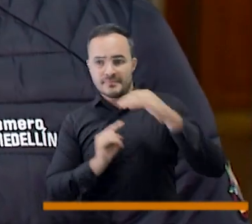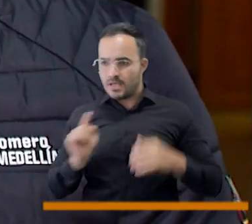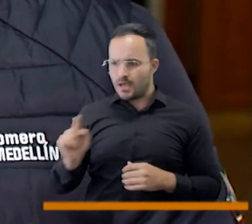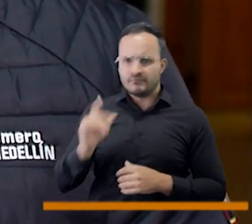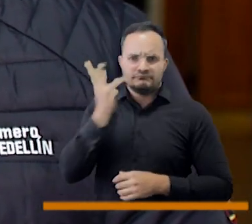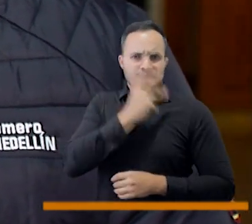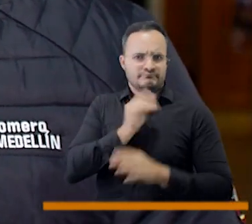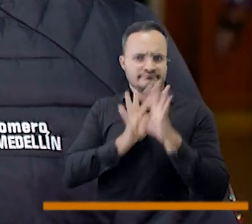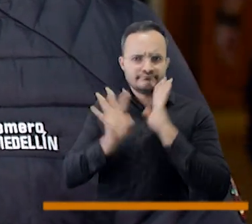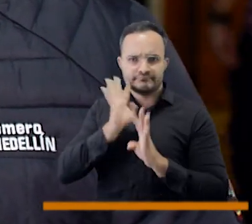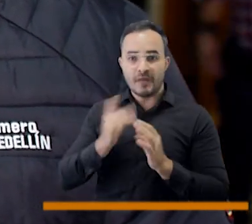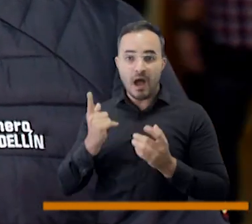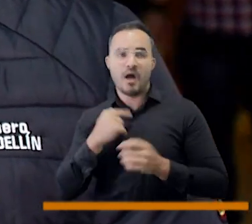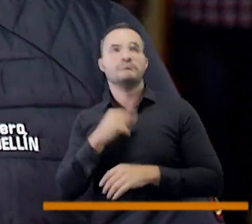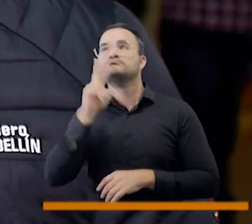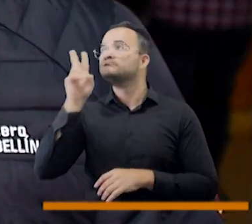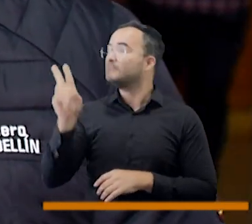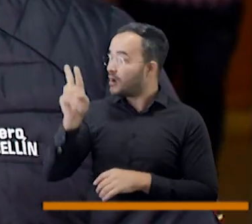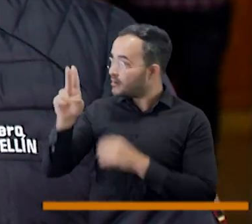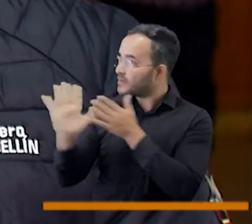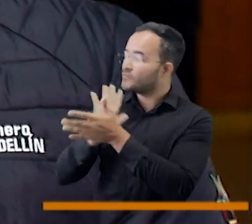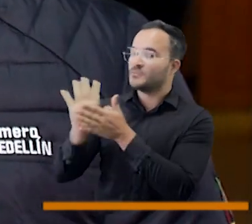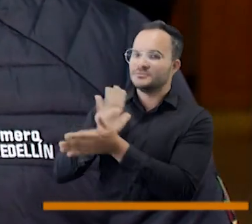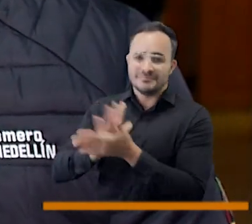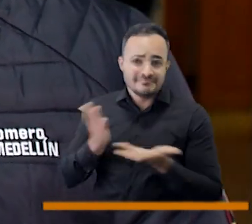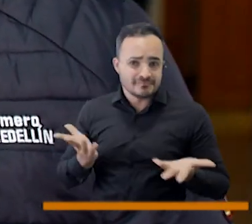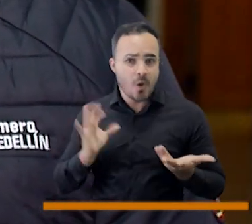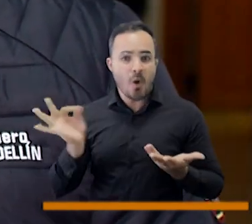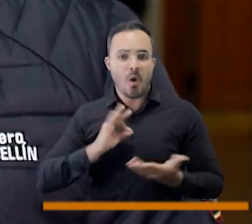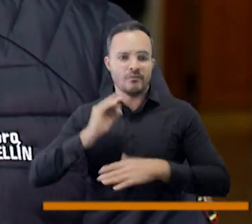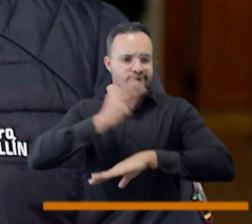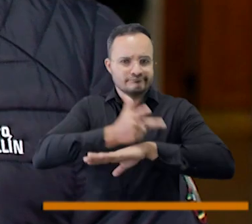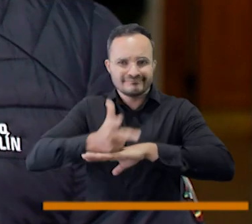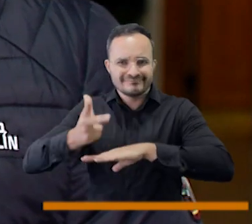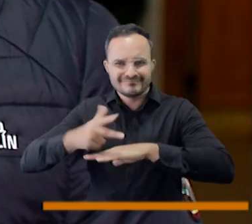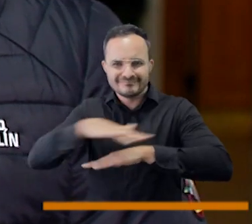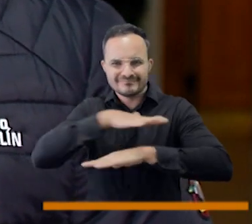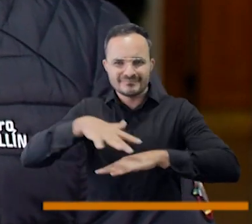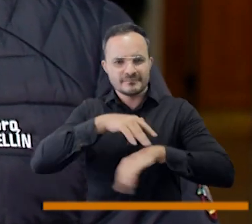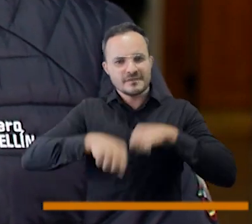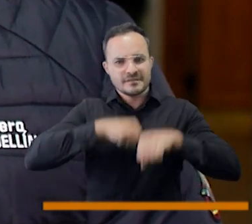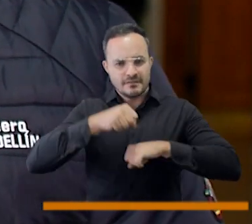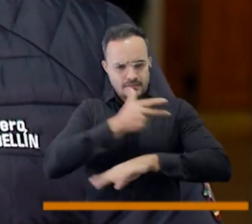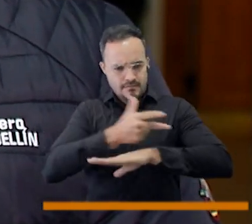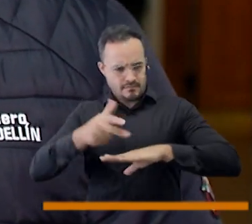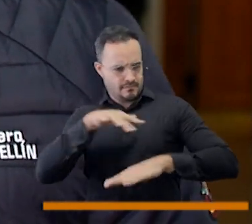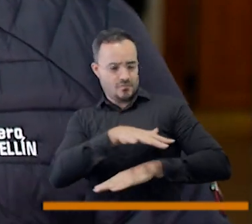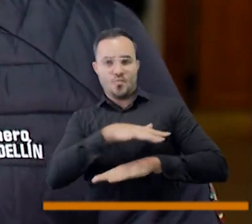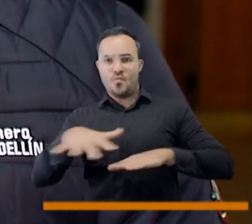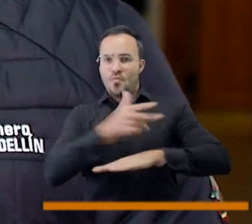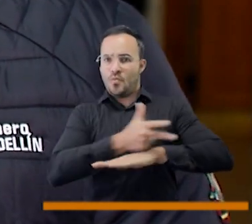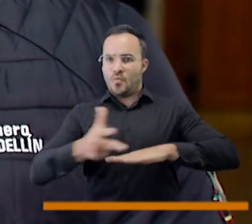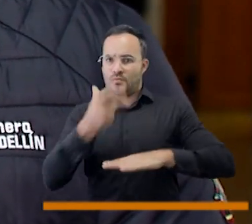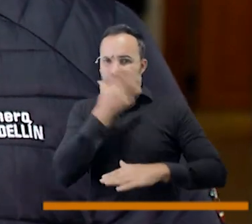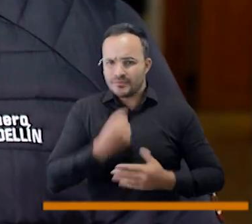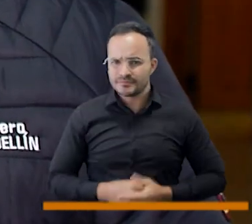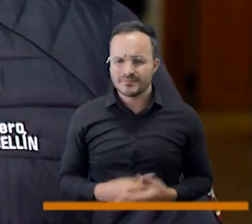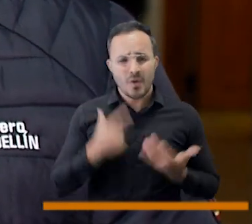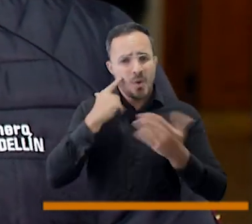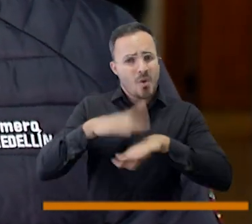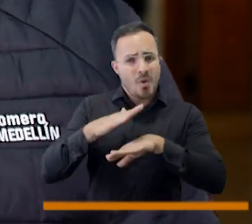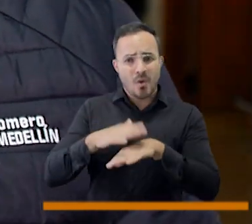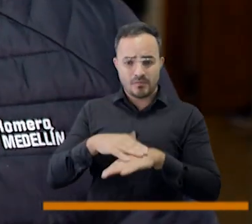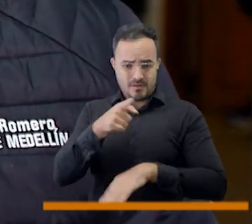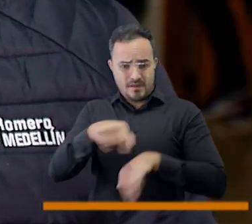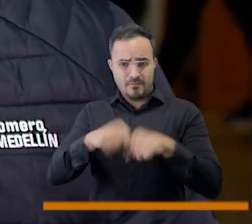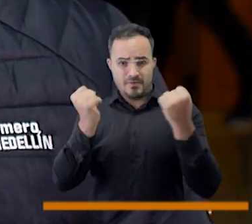tienen información. Y las estaciones de Encicla, pues ni hablar de cómo ayudan a la movilidad de la ciudad. Por eso el alcalde no puede destinar un policía